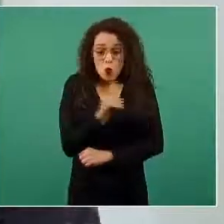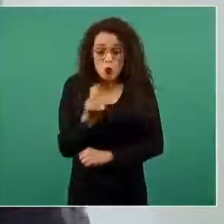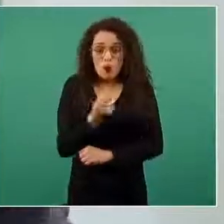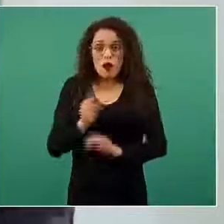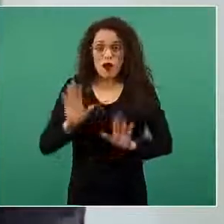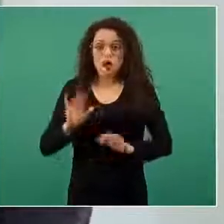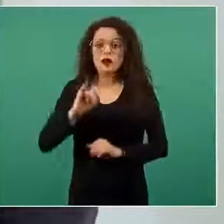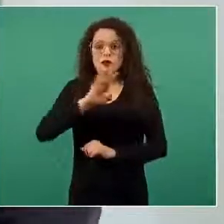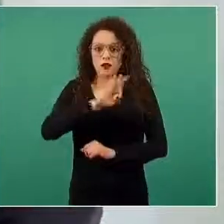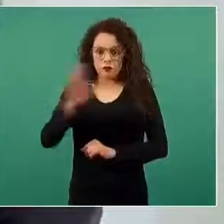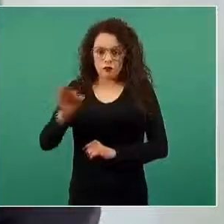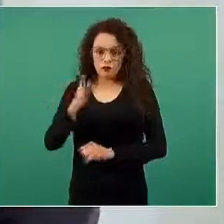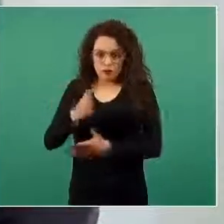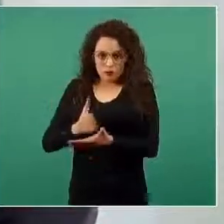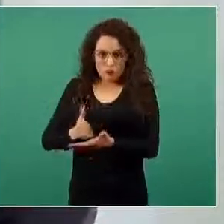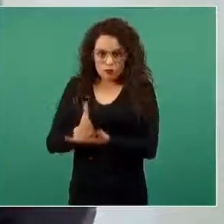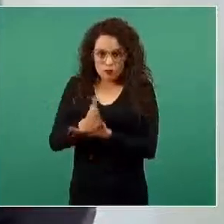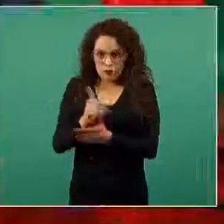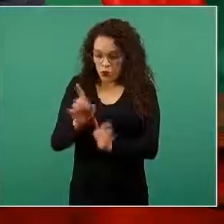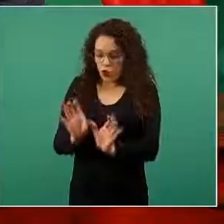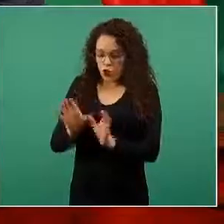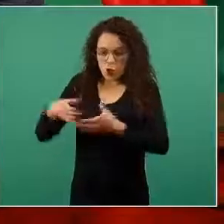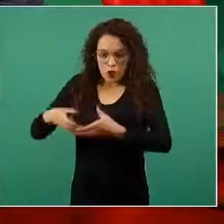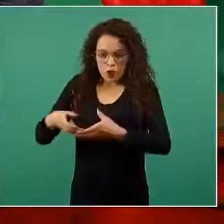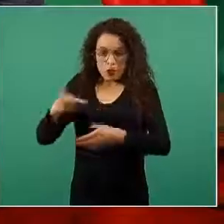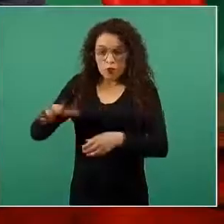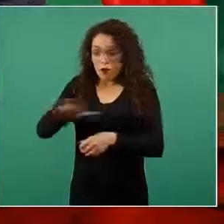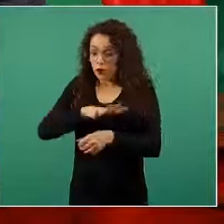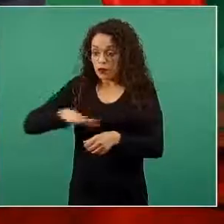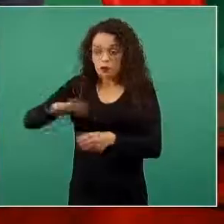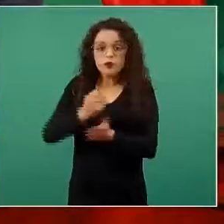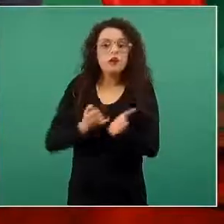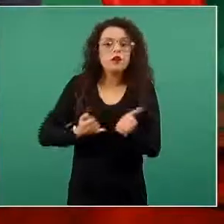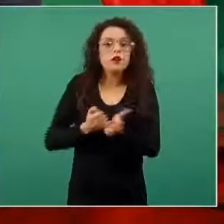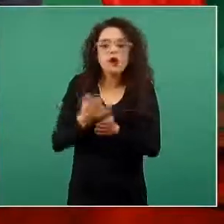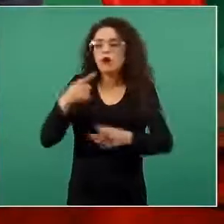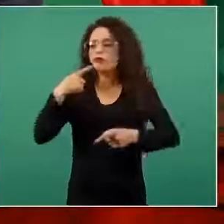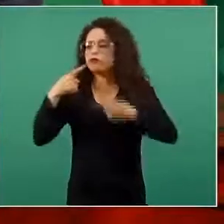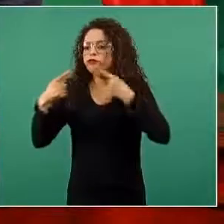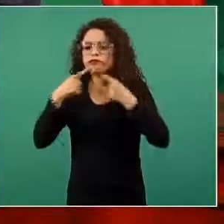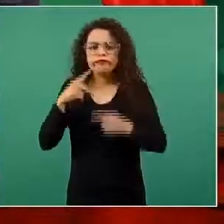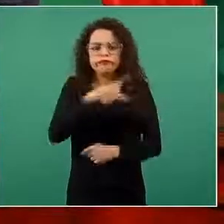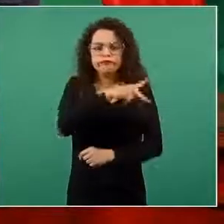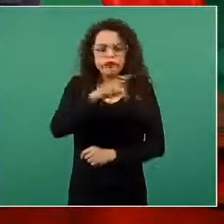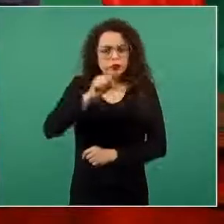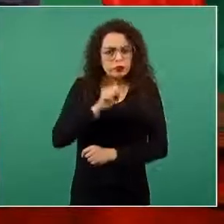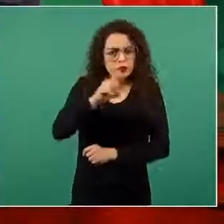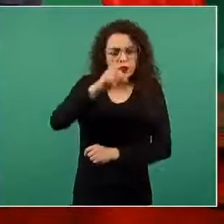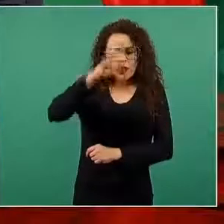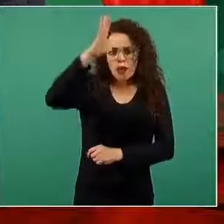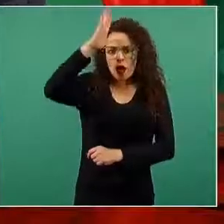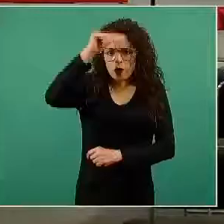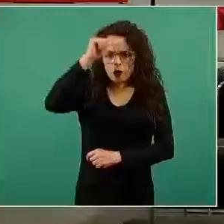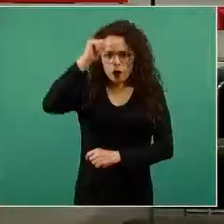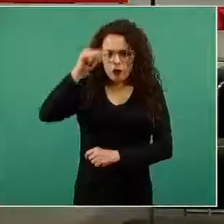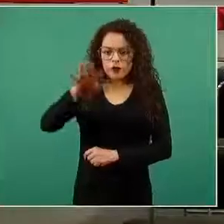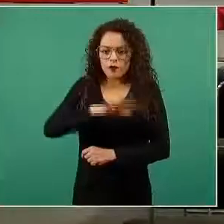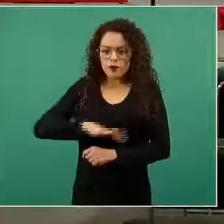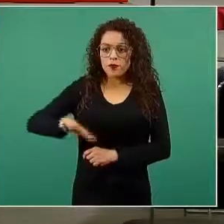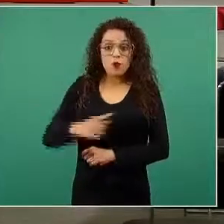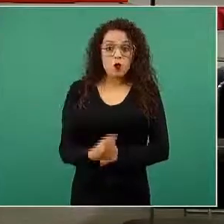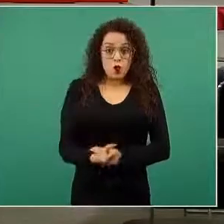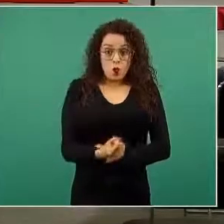para poder pasar a través de la comunidad. Pero fue una decisión consensuada, una decisión donde se tomó desde el habitante